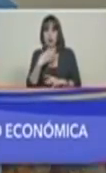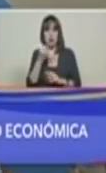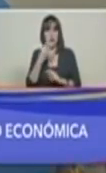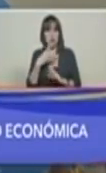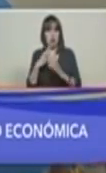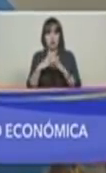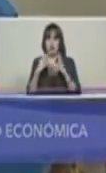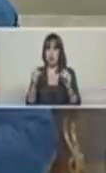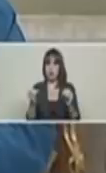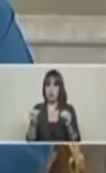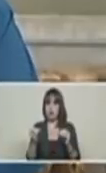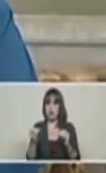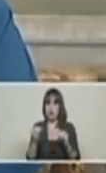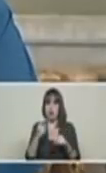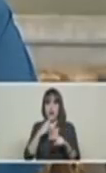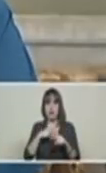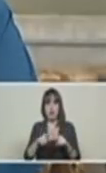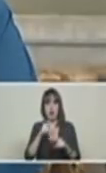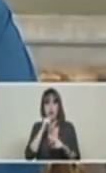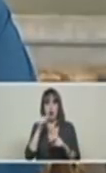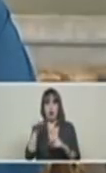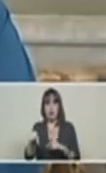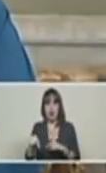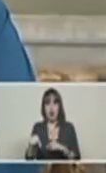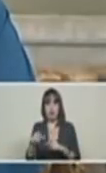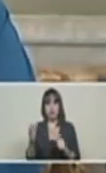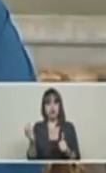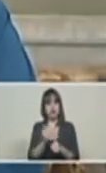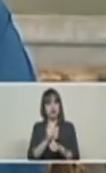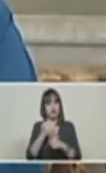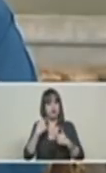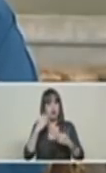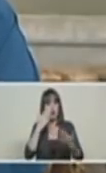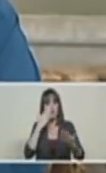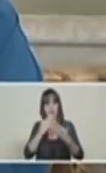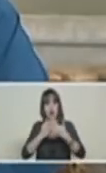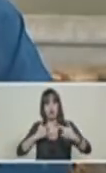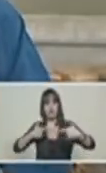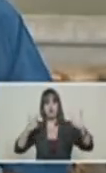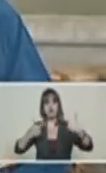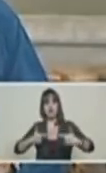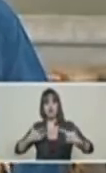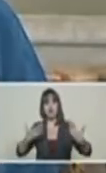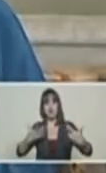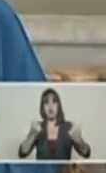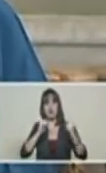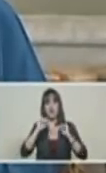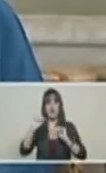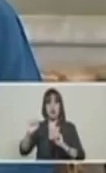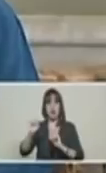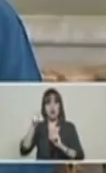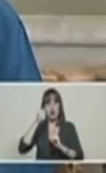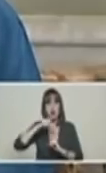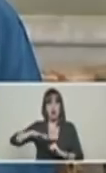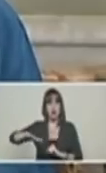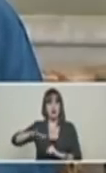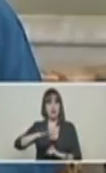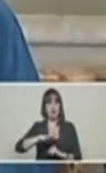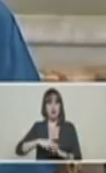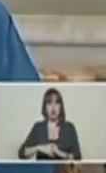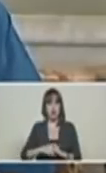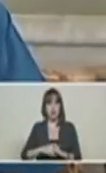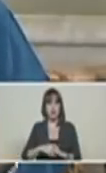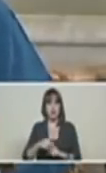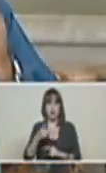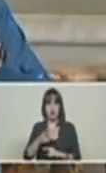todos. Por las malas, nos encontrarán también de frente, defendiendo al pueblo. El pueblo debe defender sus